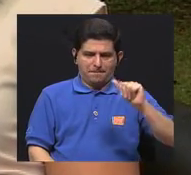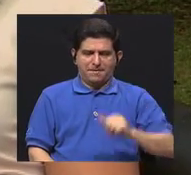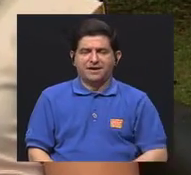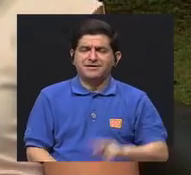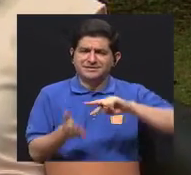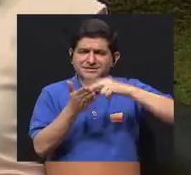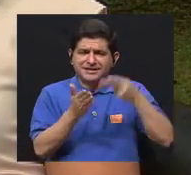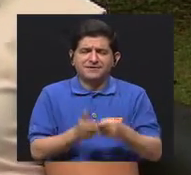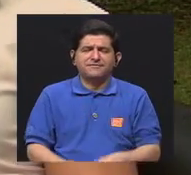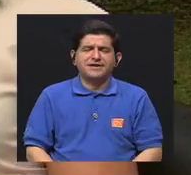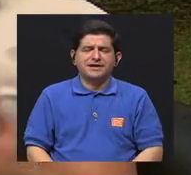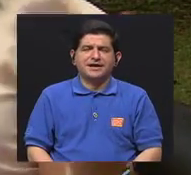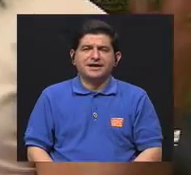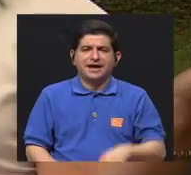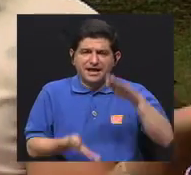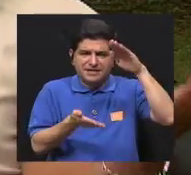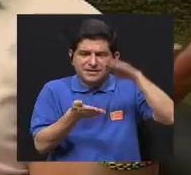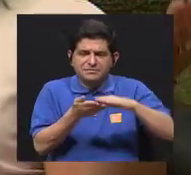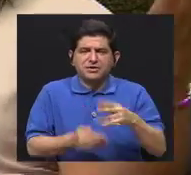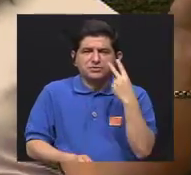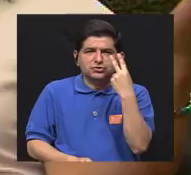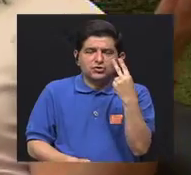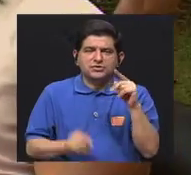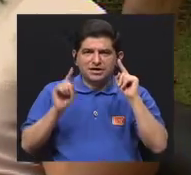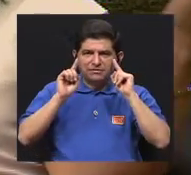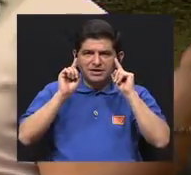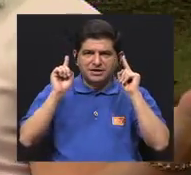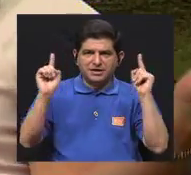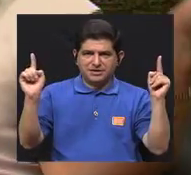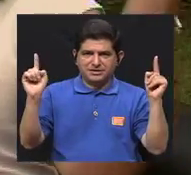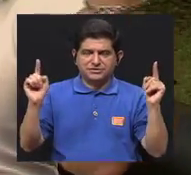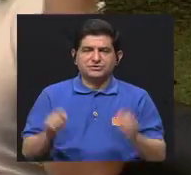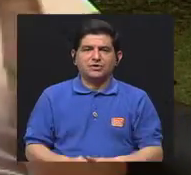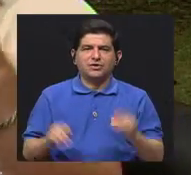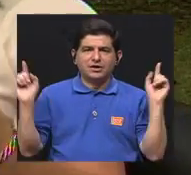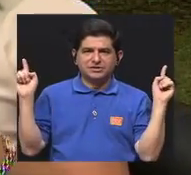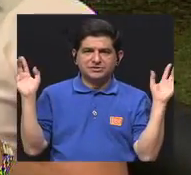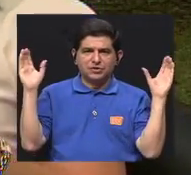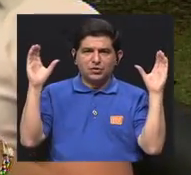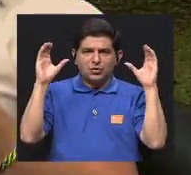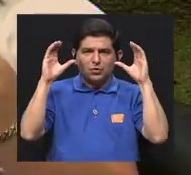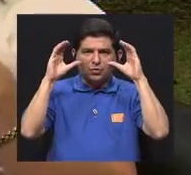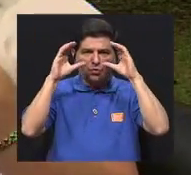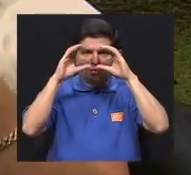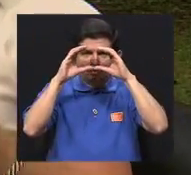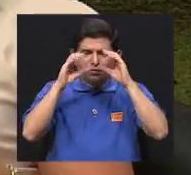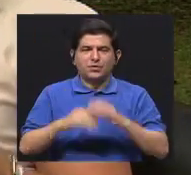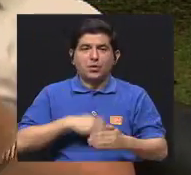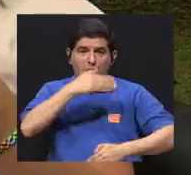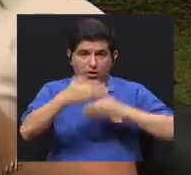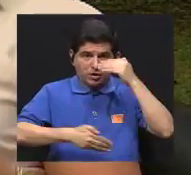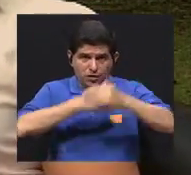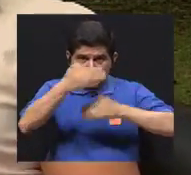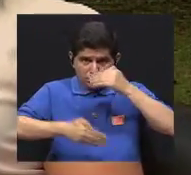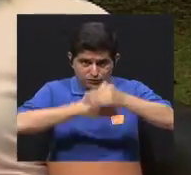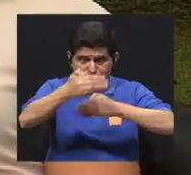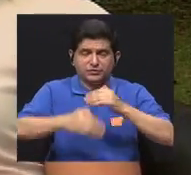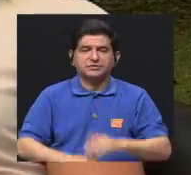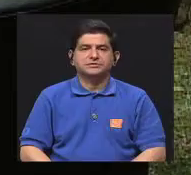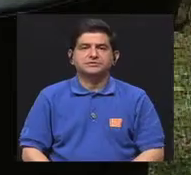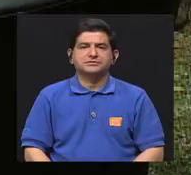como una pérdida de visión periférica inicialmente, o sea, se va dando desde afuera hacia el centro y paulatina